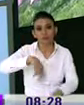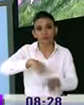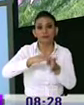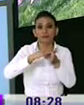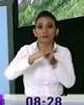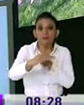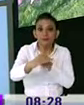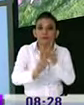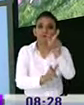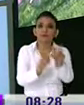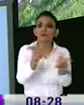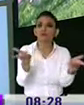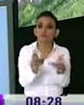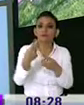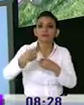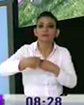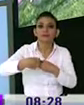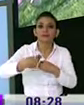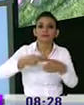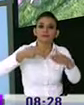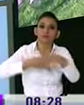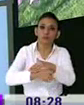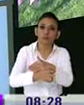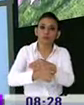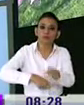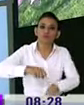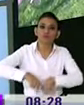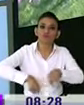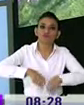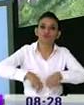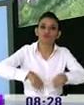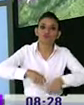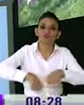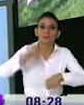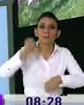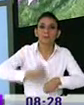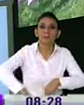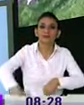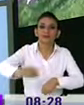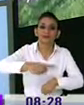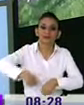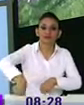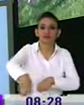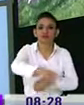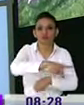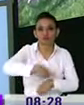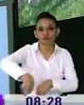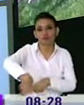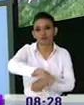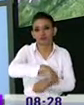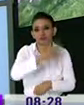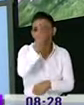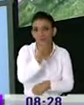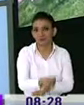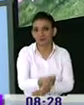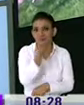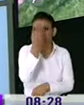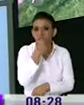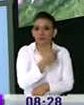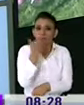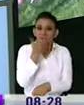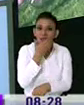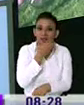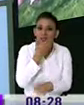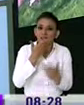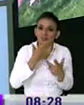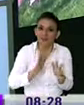la ciudadanía a participar en la inauguración del ciclo paseo Ciclo Giro Rumiñahui. Así que Sofi, estás calientita,